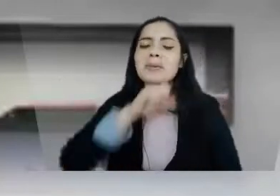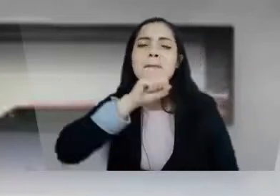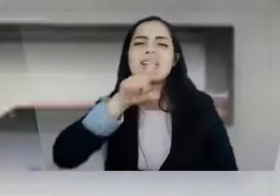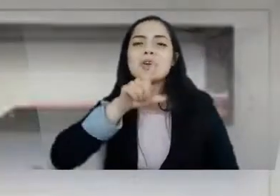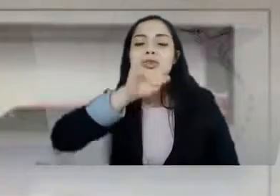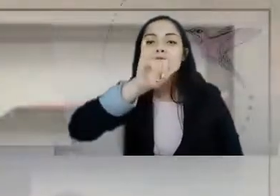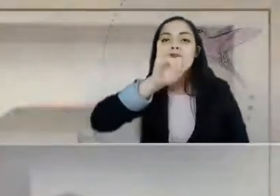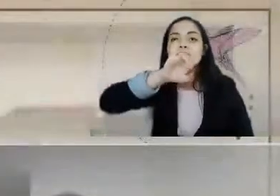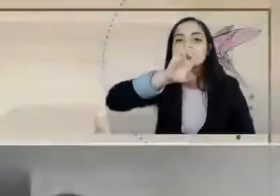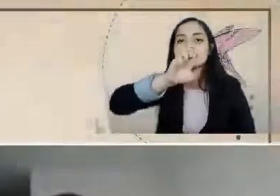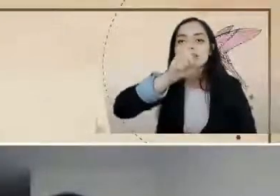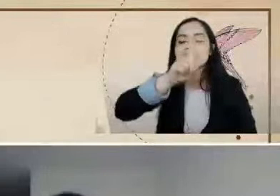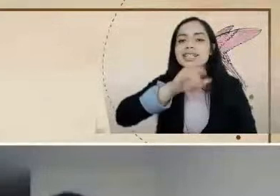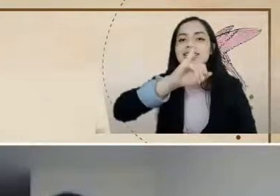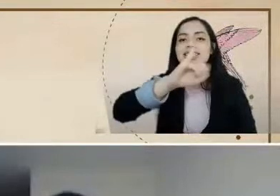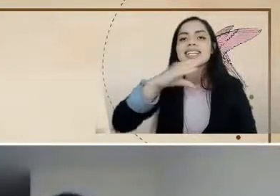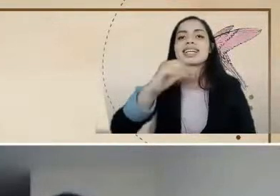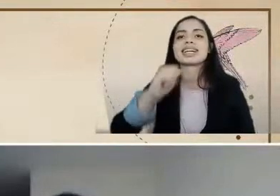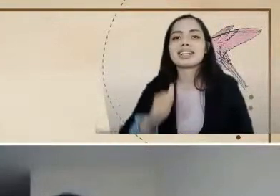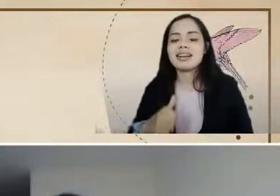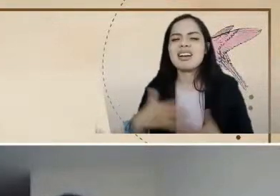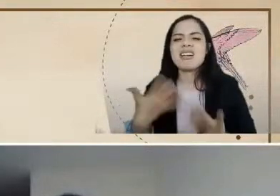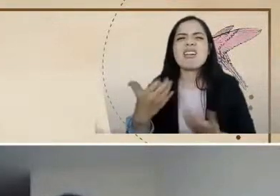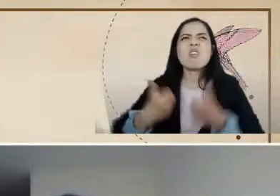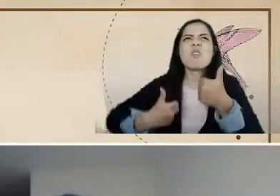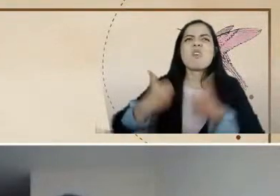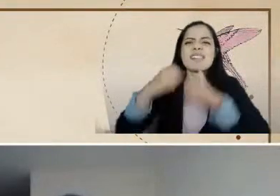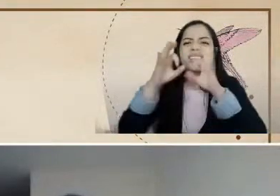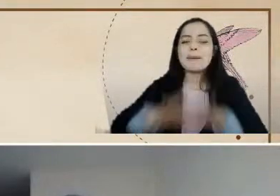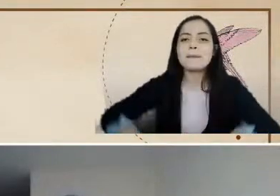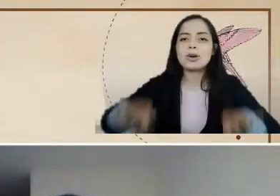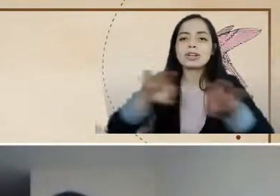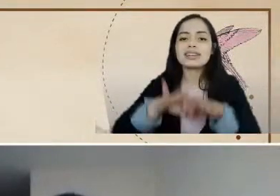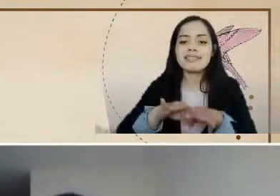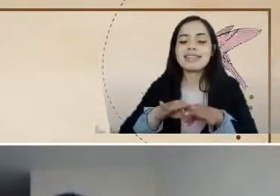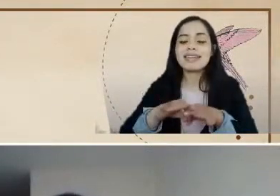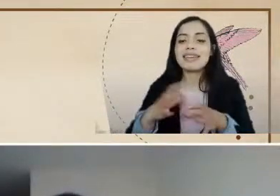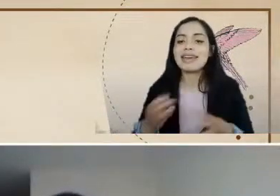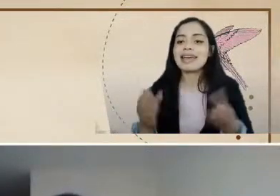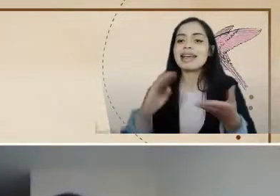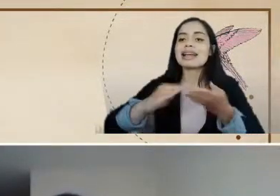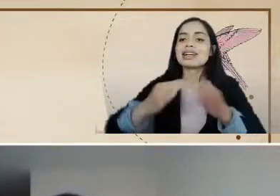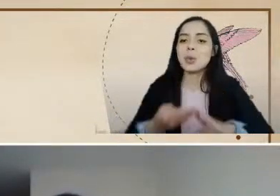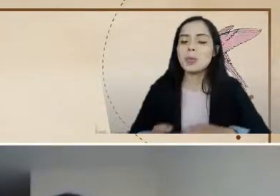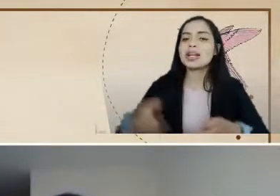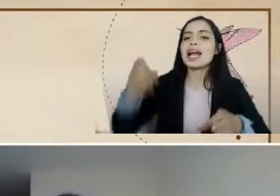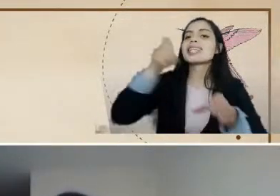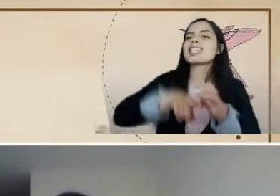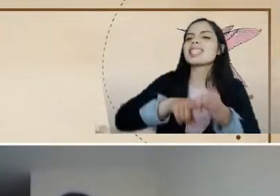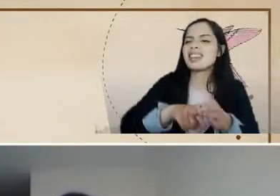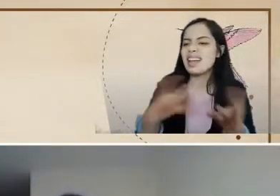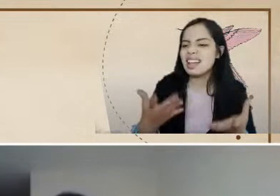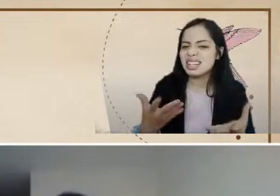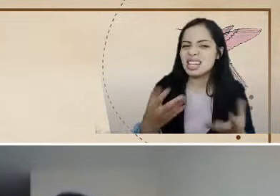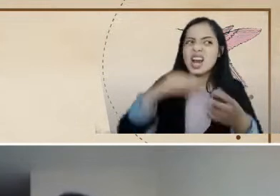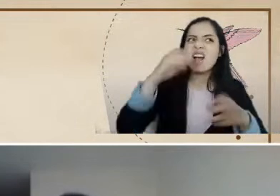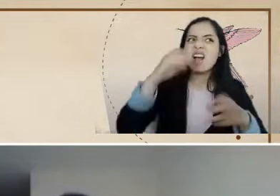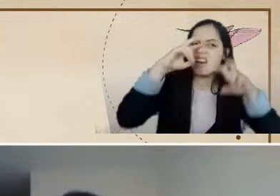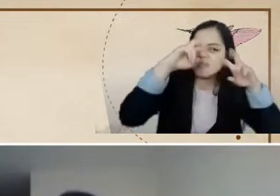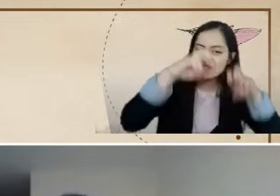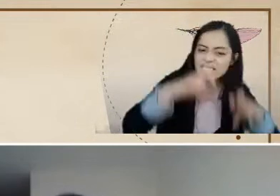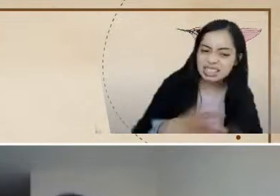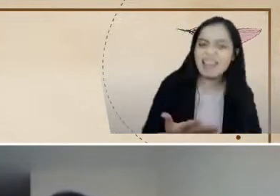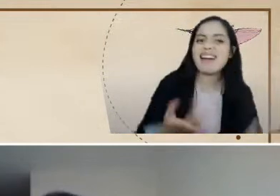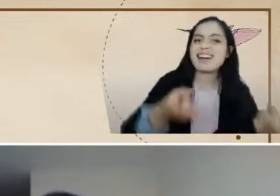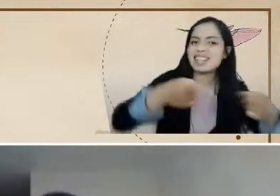la importancia, Jessica, de vincular a las comunidades locales en investigaciones sobre la biodiversidad? Hola a todos y